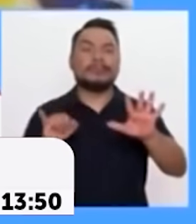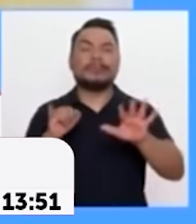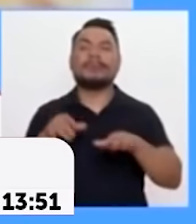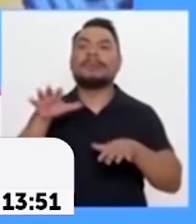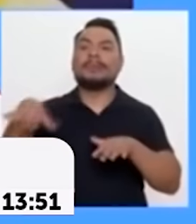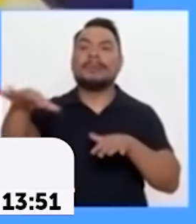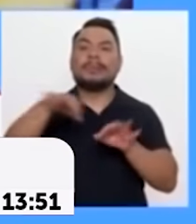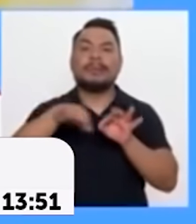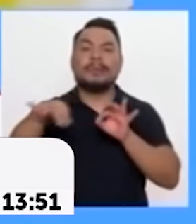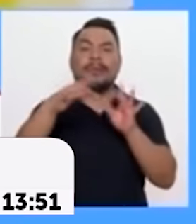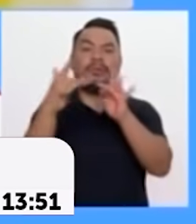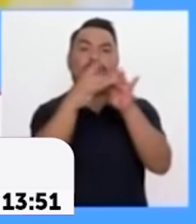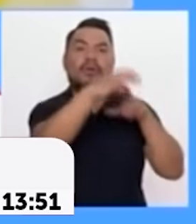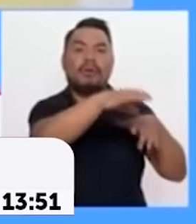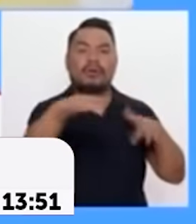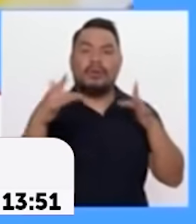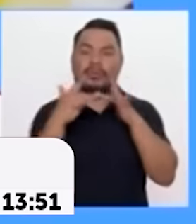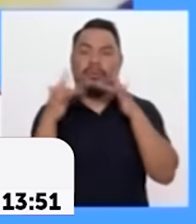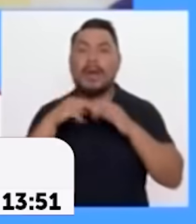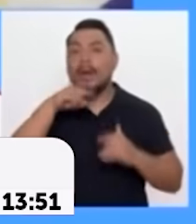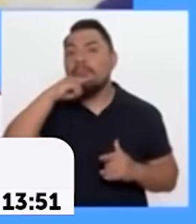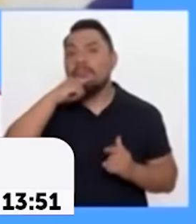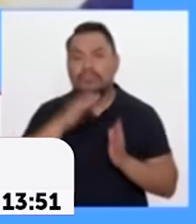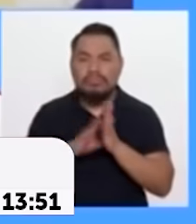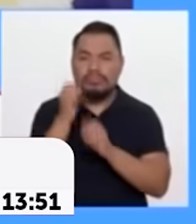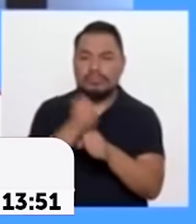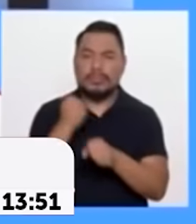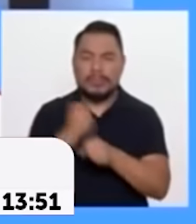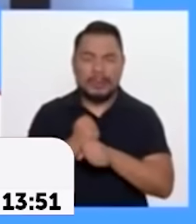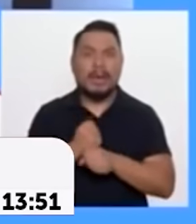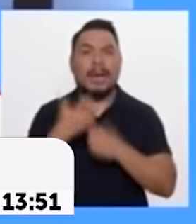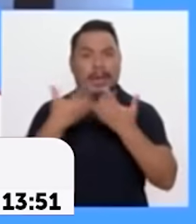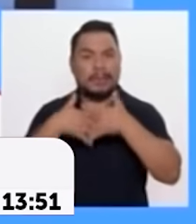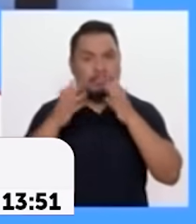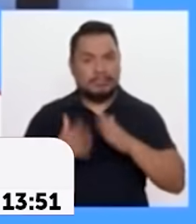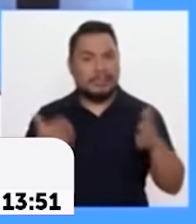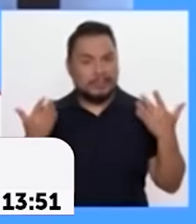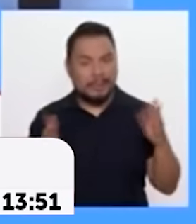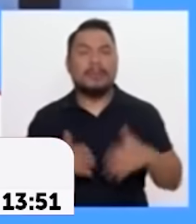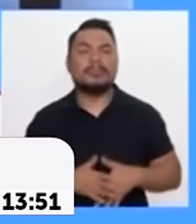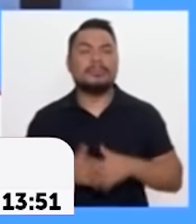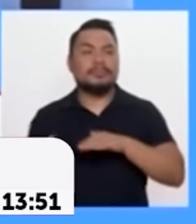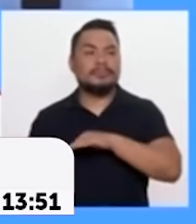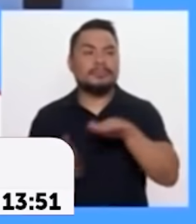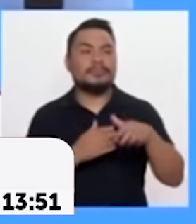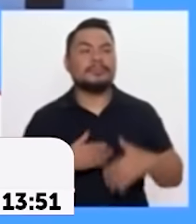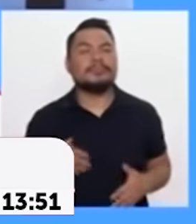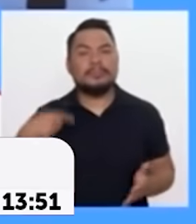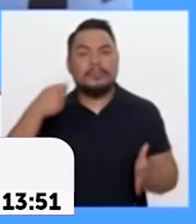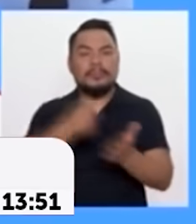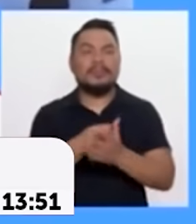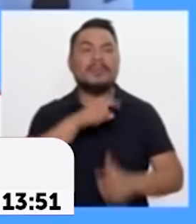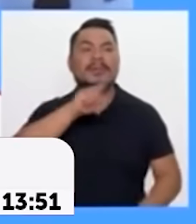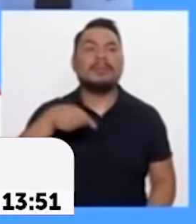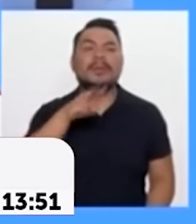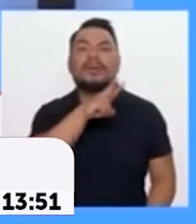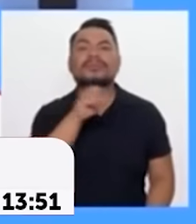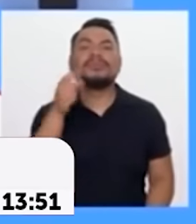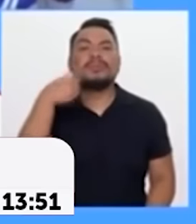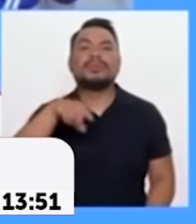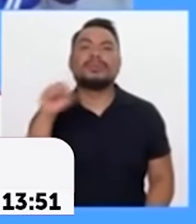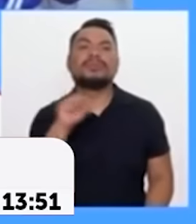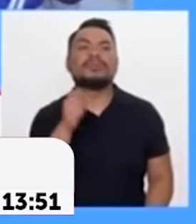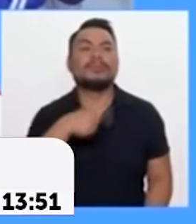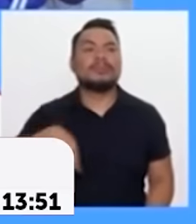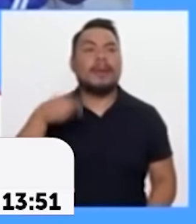mujeres emprendedoras y empresarias. Hemos destinado 1,200 millones de soles para el pago de la